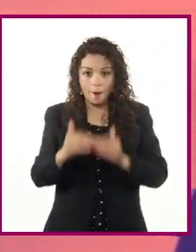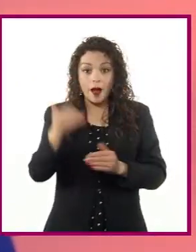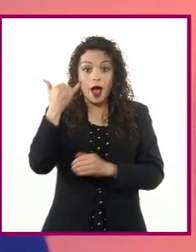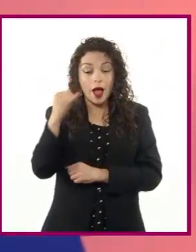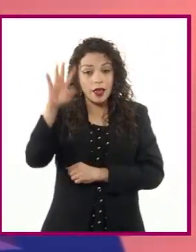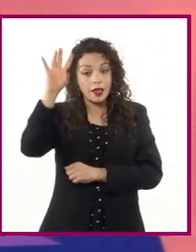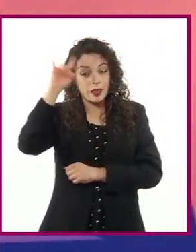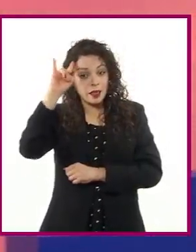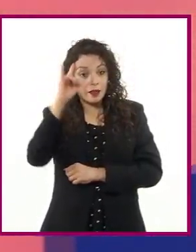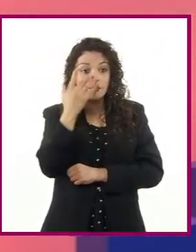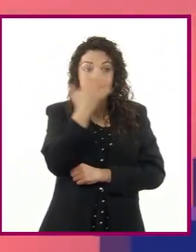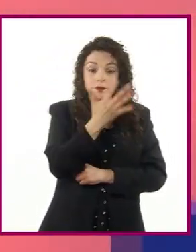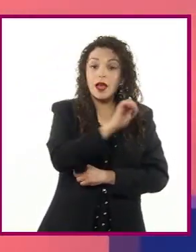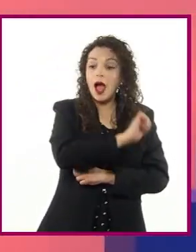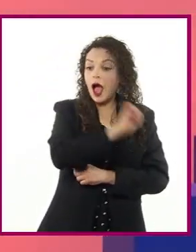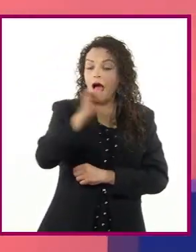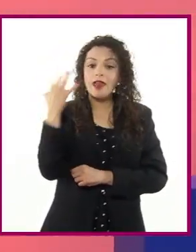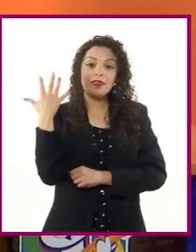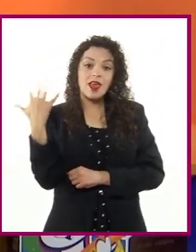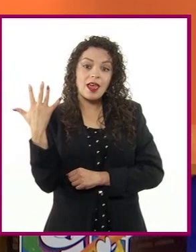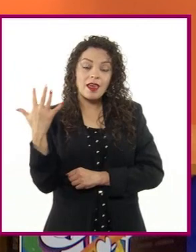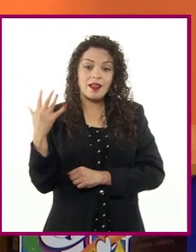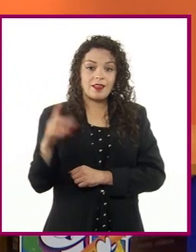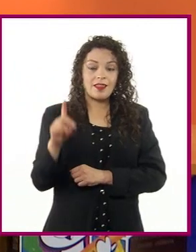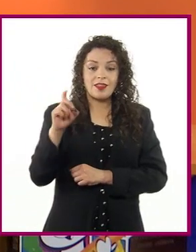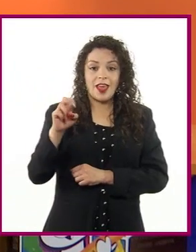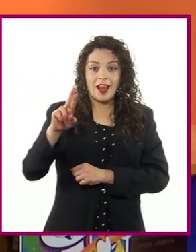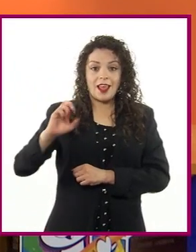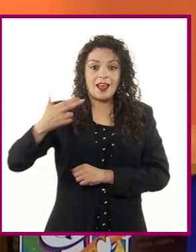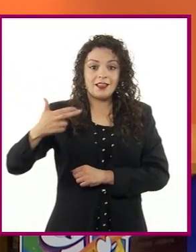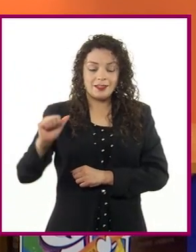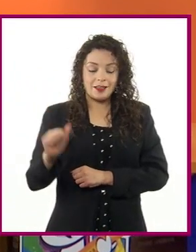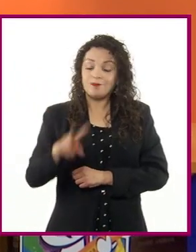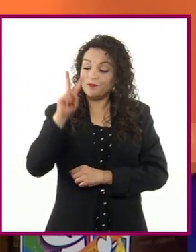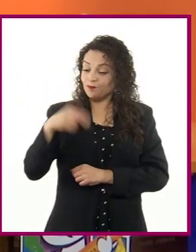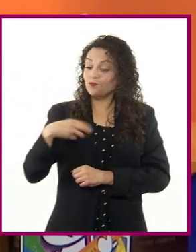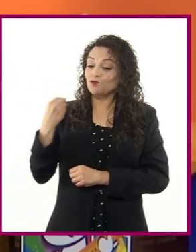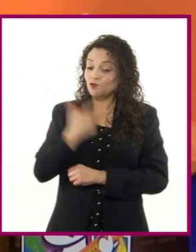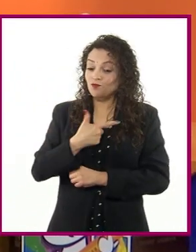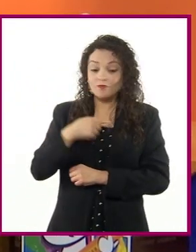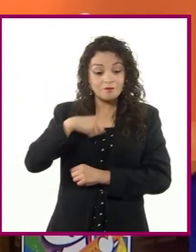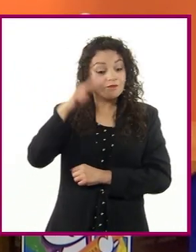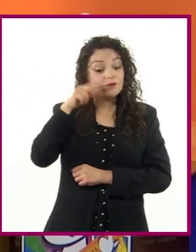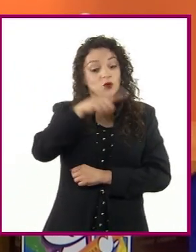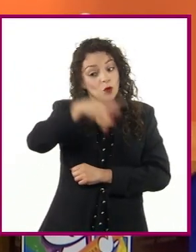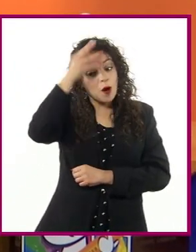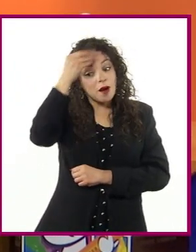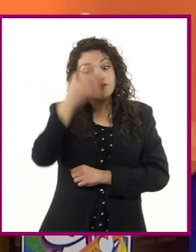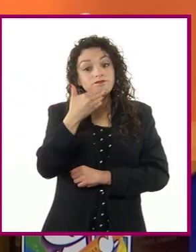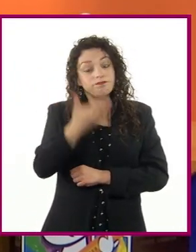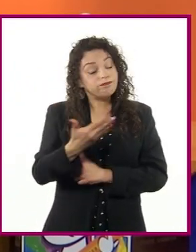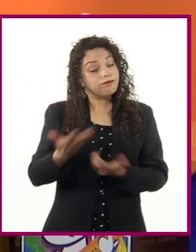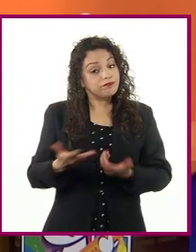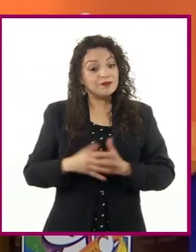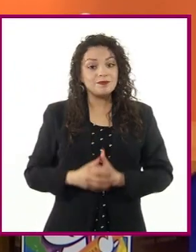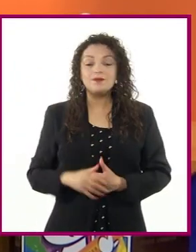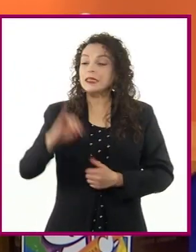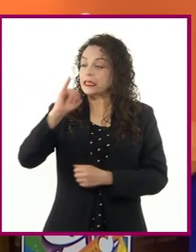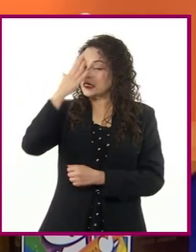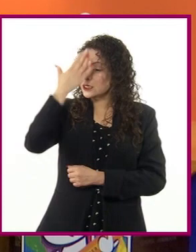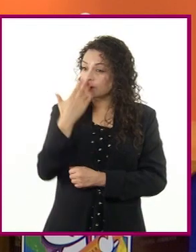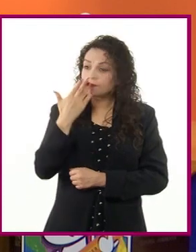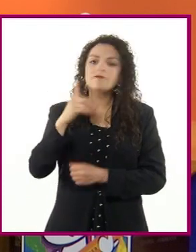a derecha. Me da gusto saber que has aprendido mucho al respecto, pero déjame decirte que las imágenes son